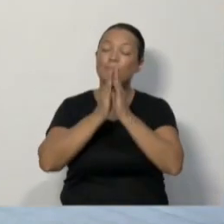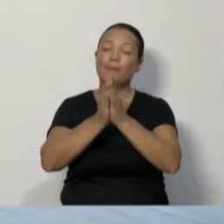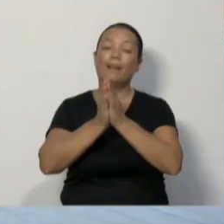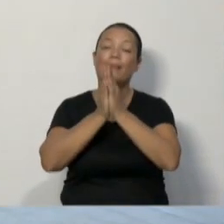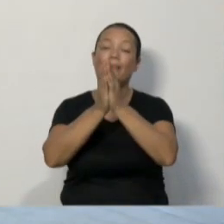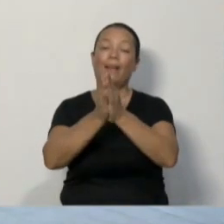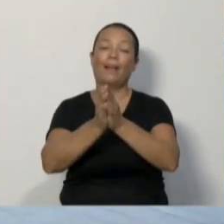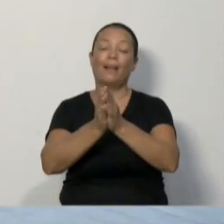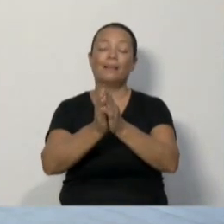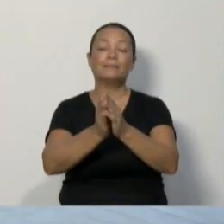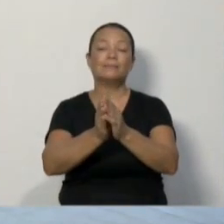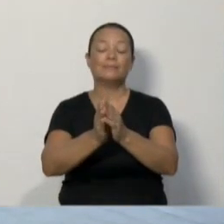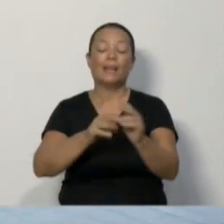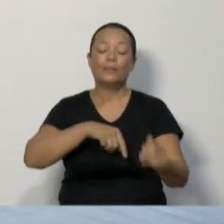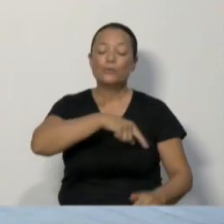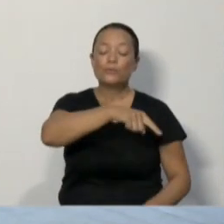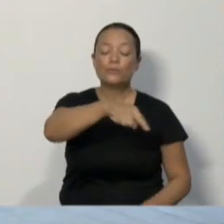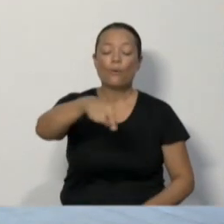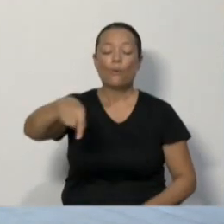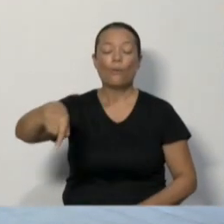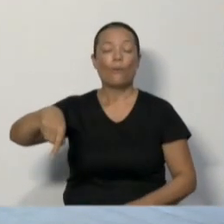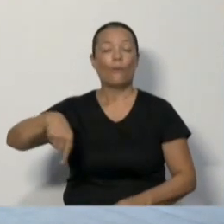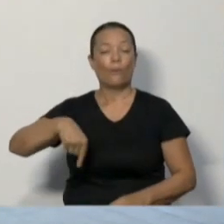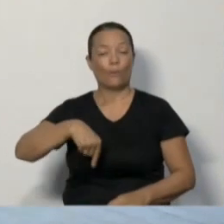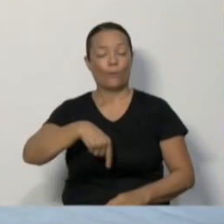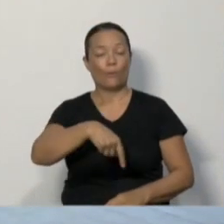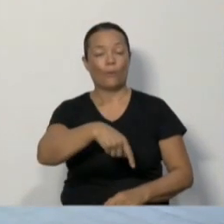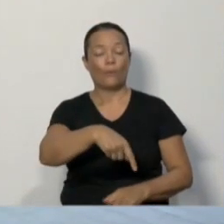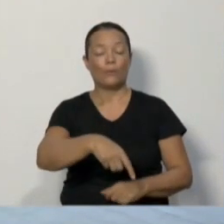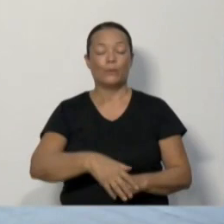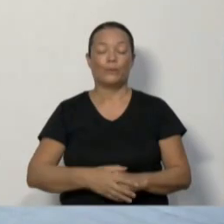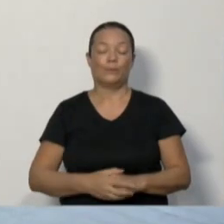Señor, ten piedad de